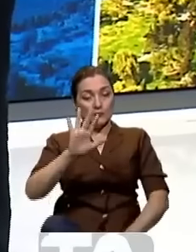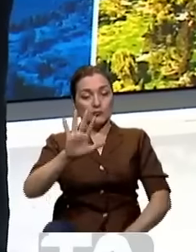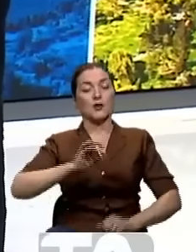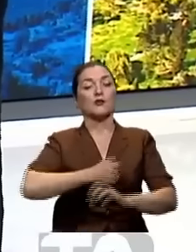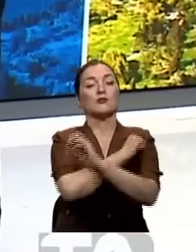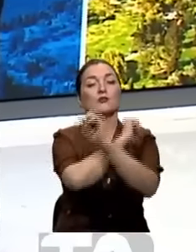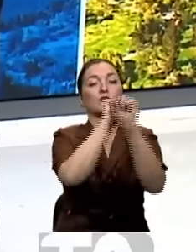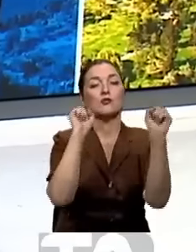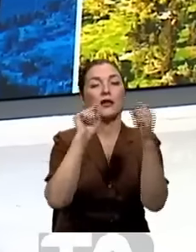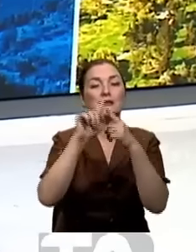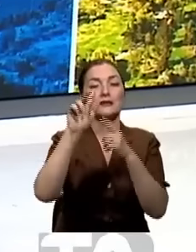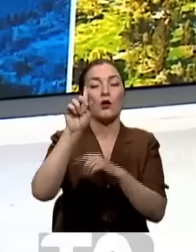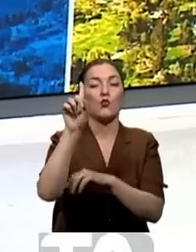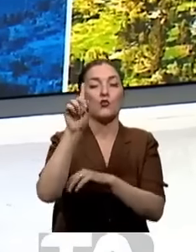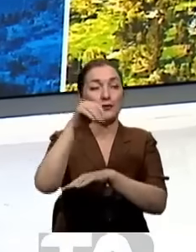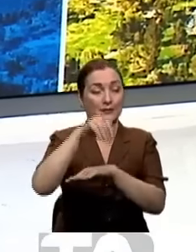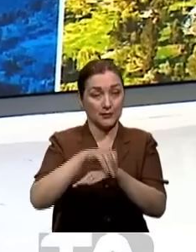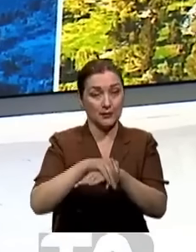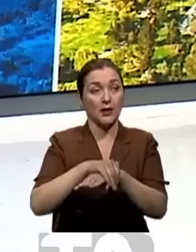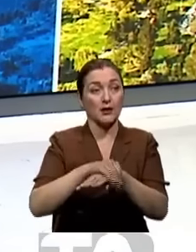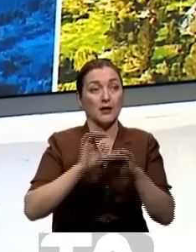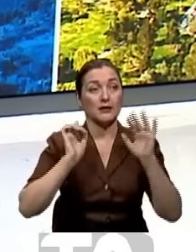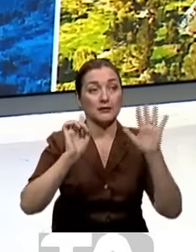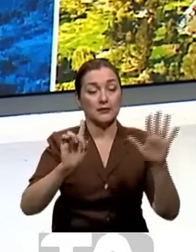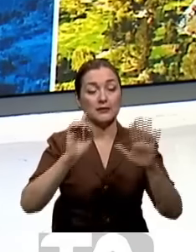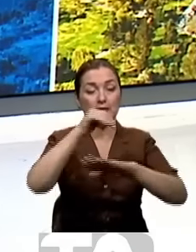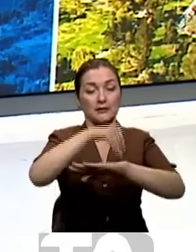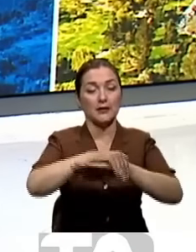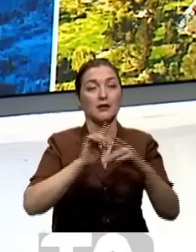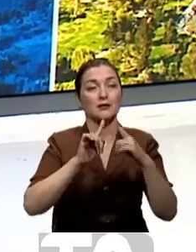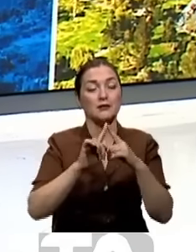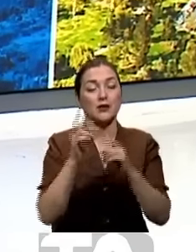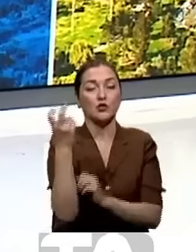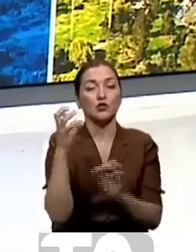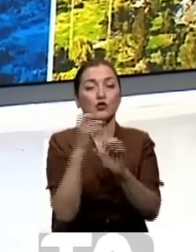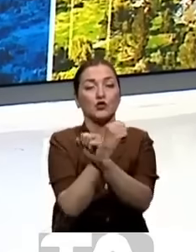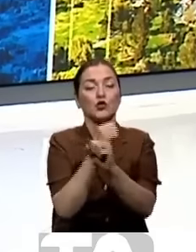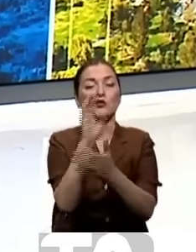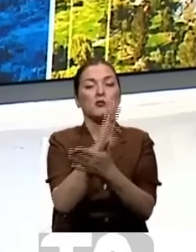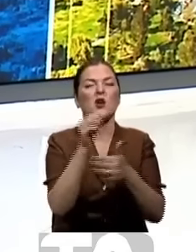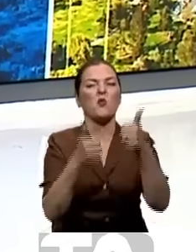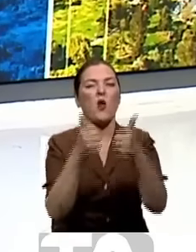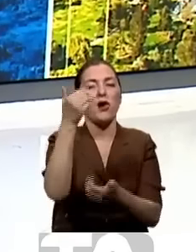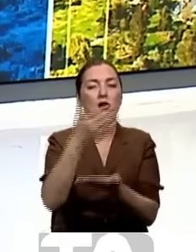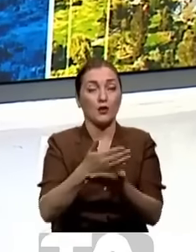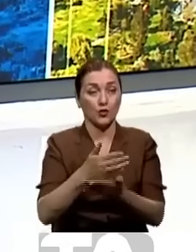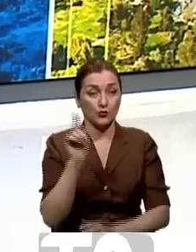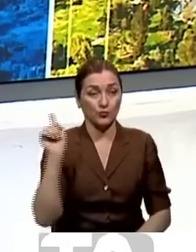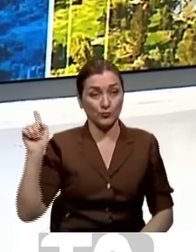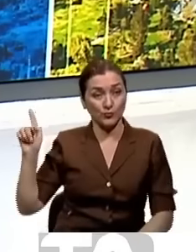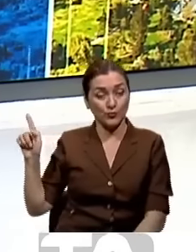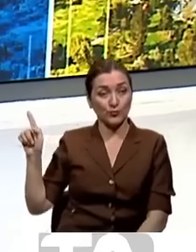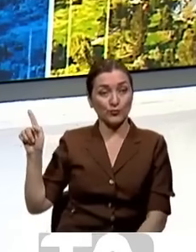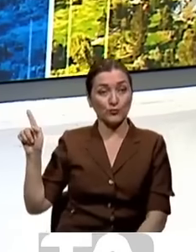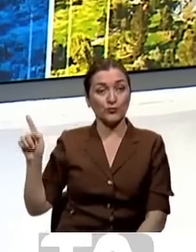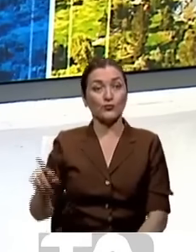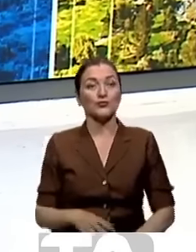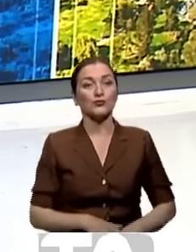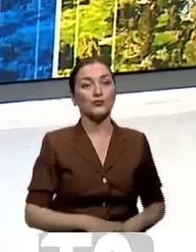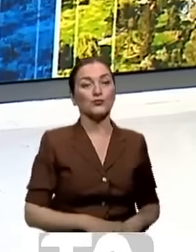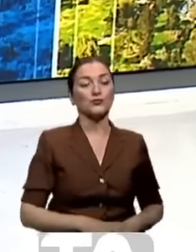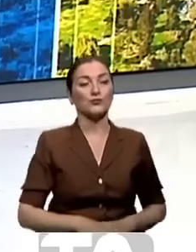tarde, a 1 de la tarde, perdón, y de 6 de la tarde a 0 horas no tendrán energía en Miraflores, Río Coca, Conocoto,